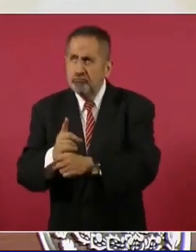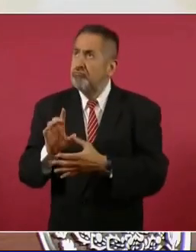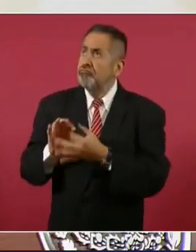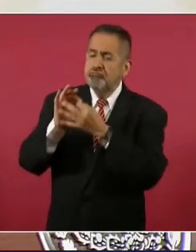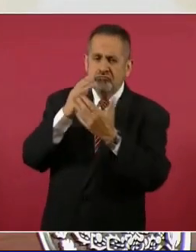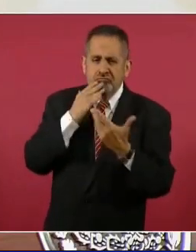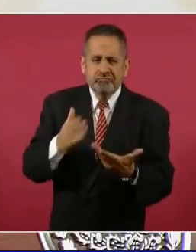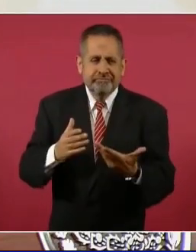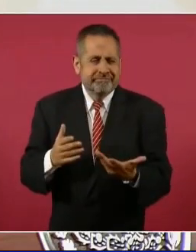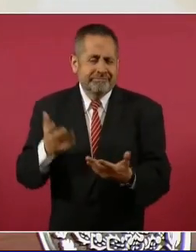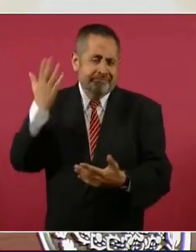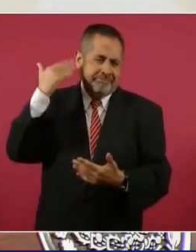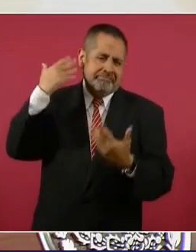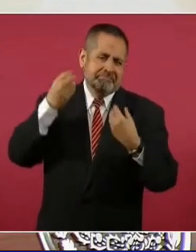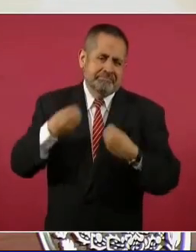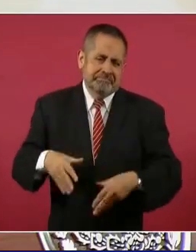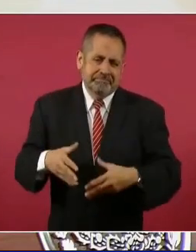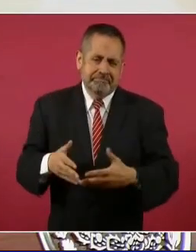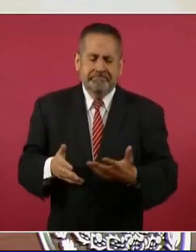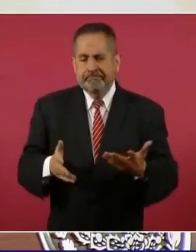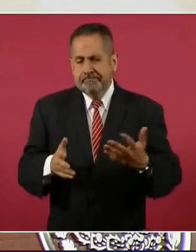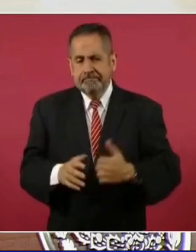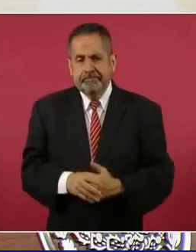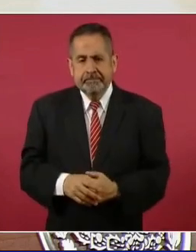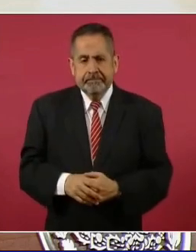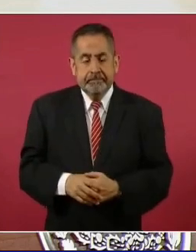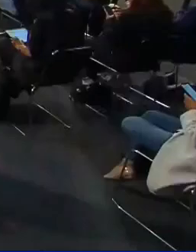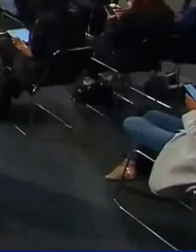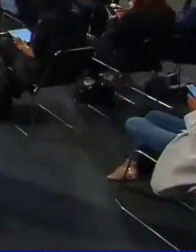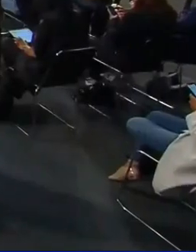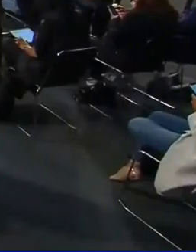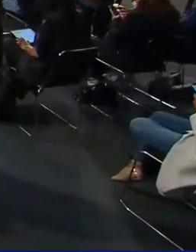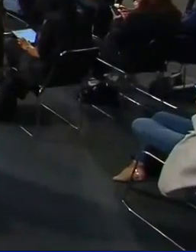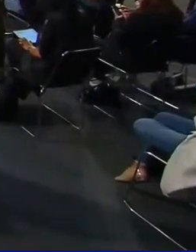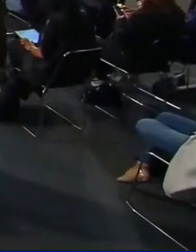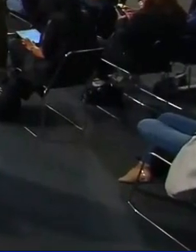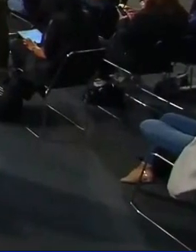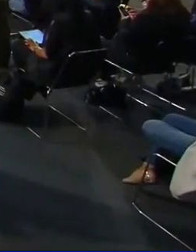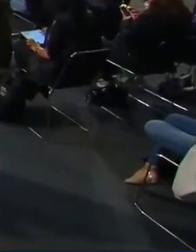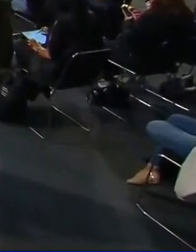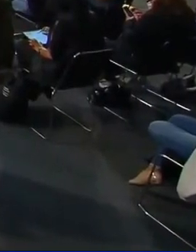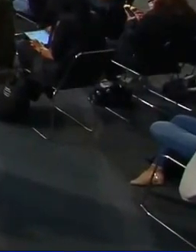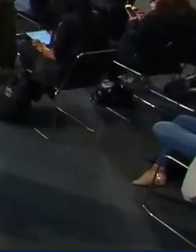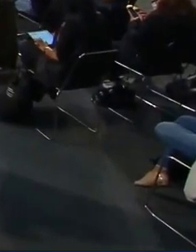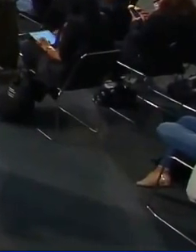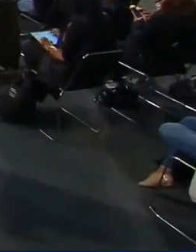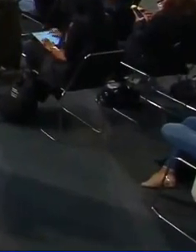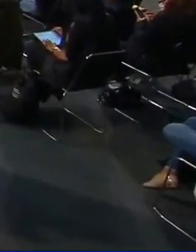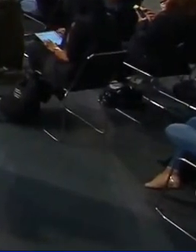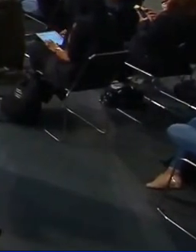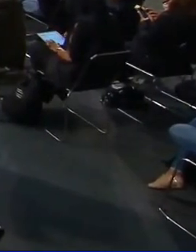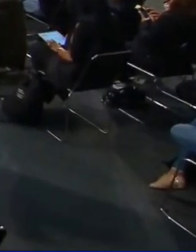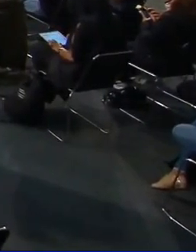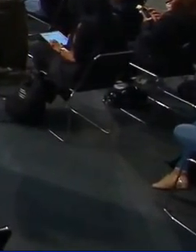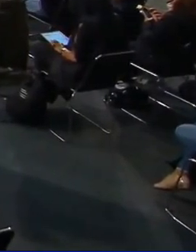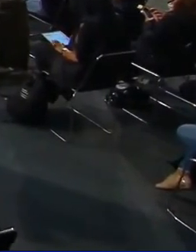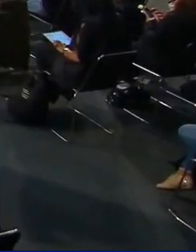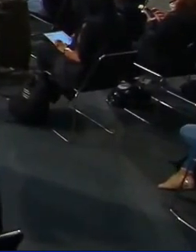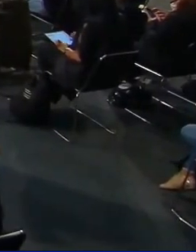espirituales. Es que el llamado neoliberalismo, que es neoporfirismo,